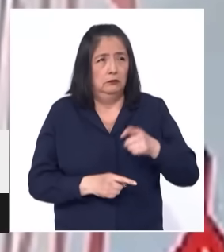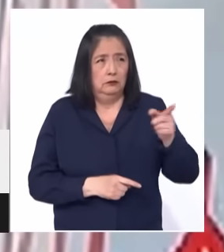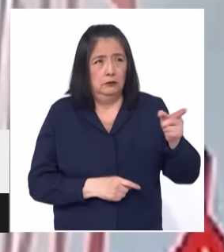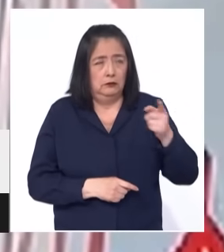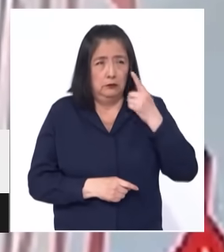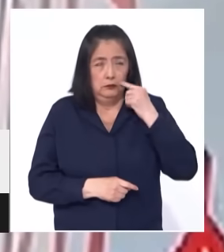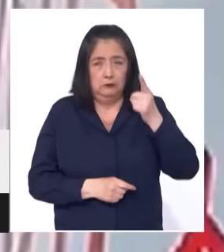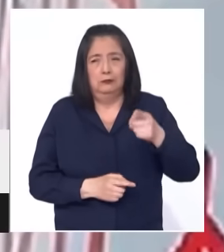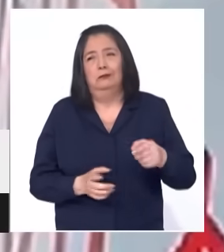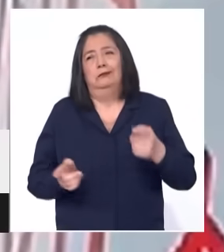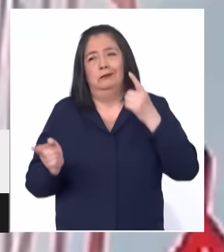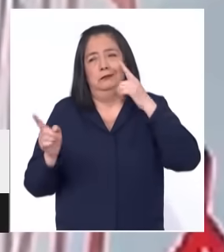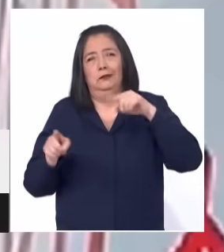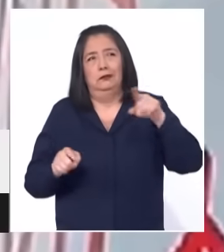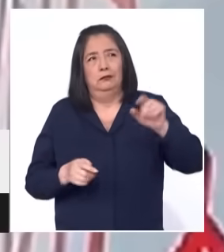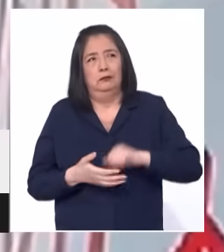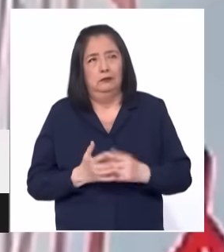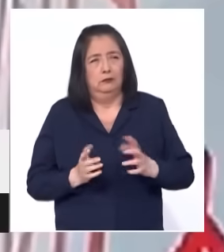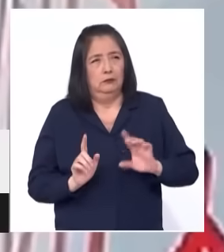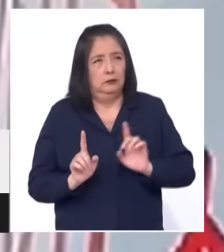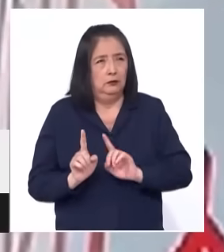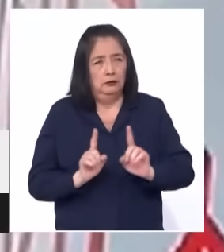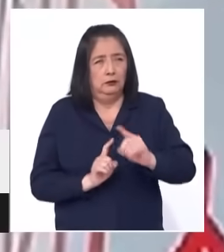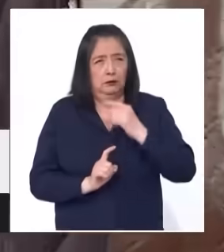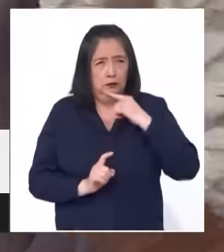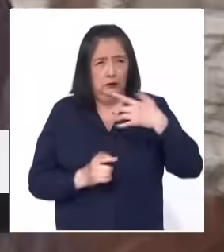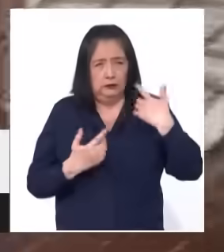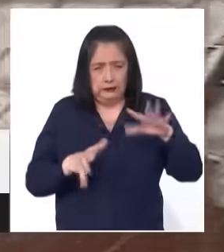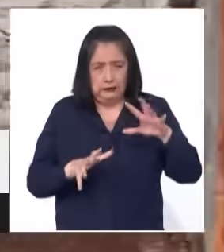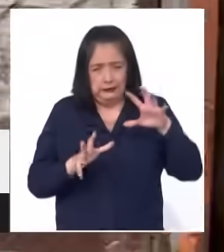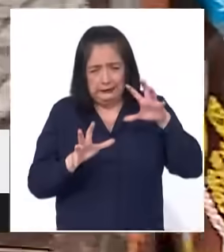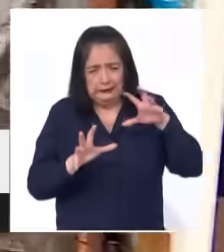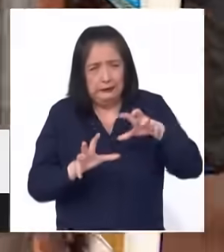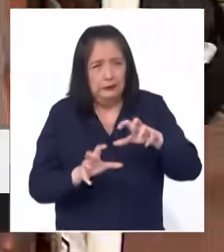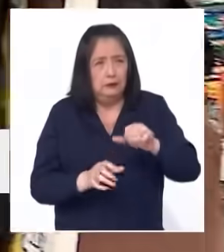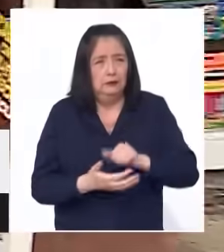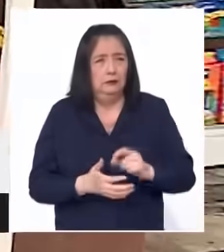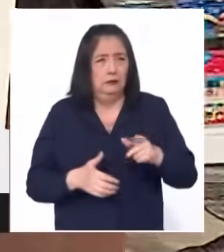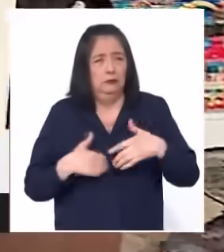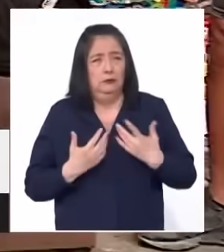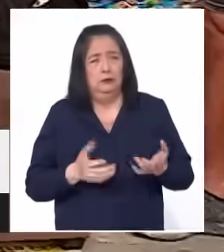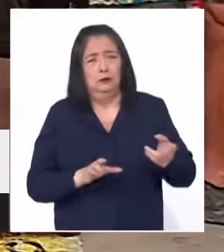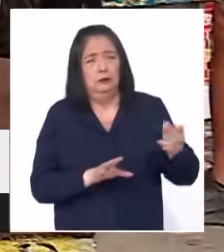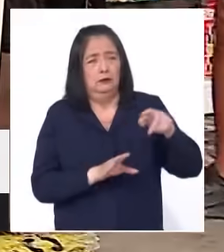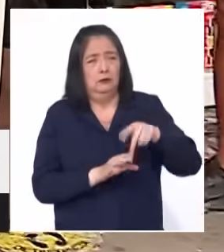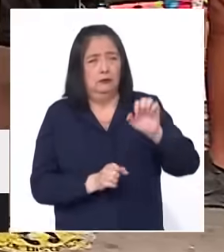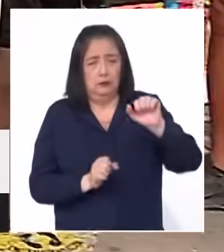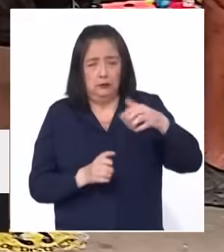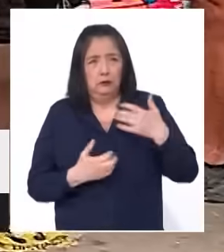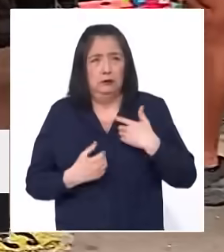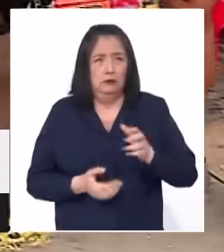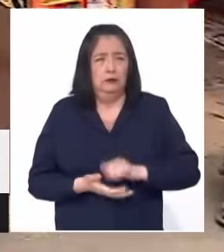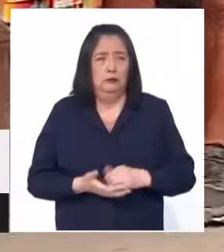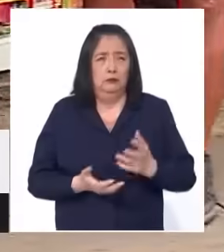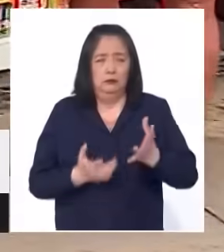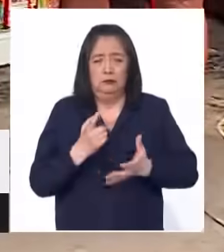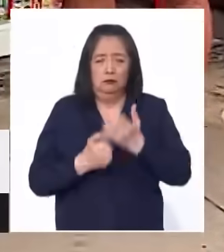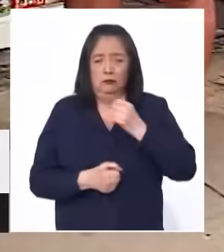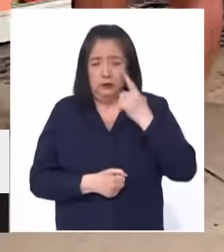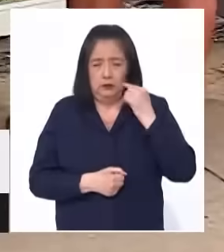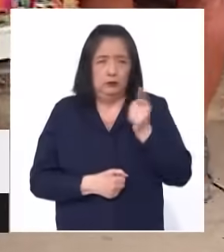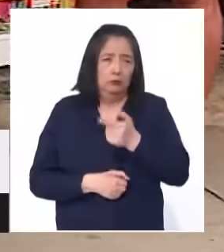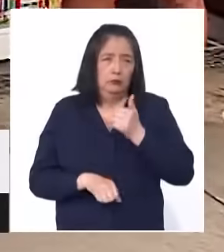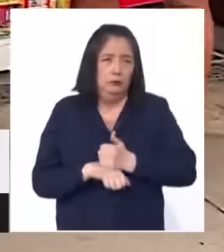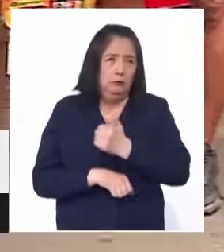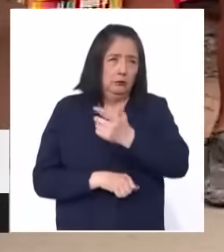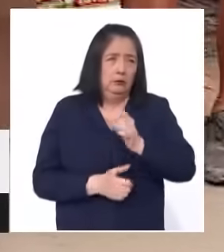el señor era un cómplice porque se le ha puesto de espalda a la chica que ya lo tenía ya, porque el chico no podía subir, que ya lo tenía, nos confiamos por culpa de él